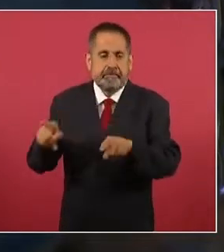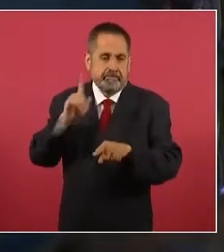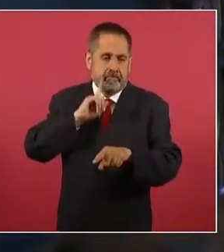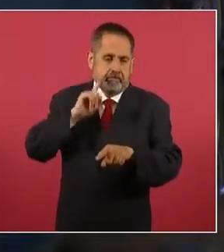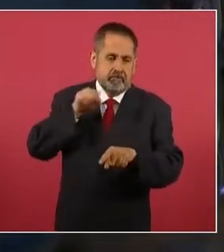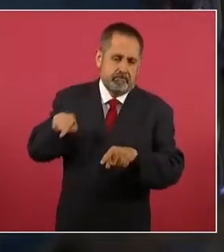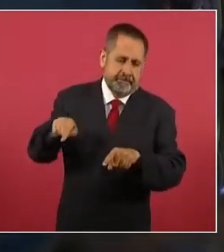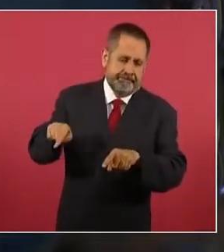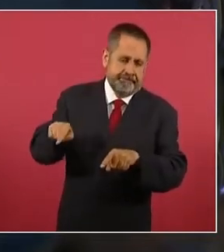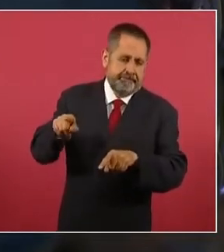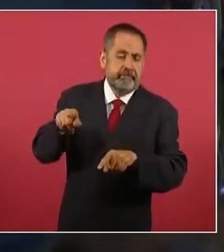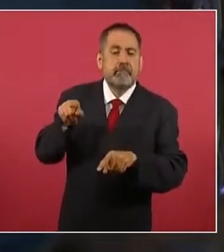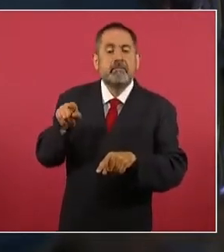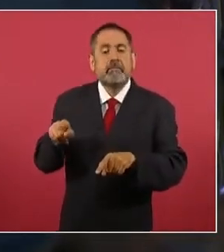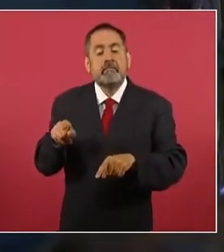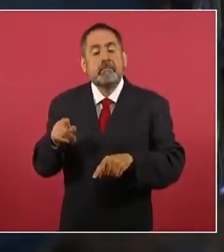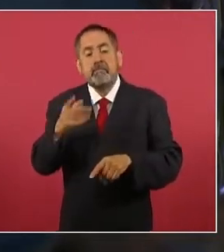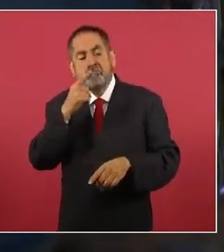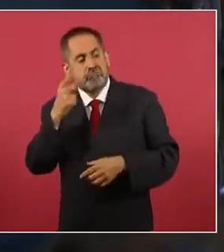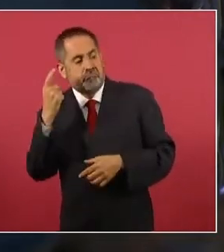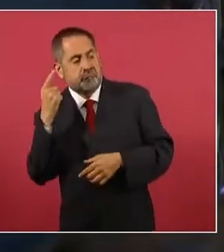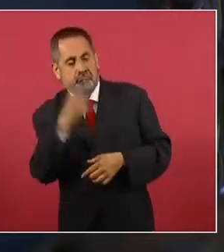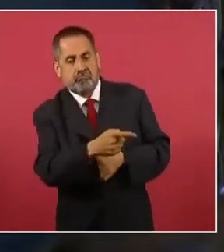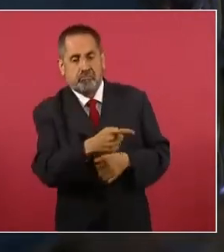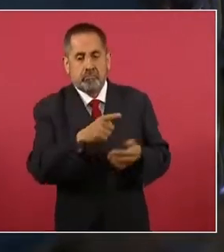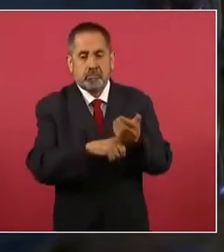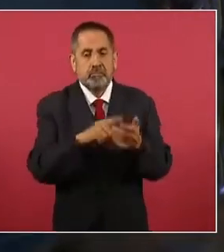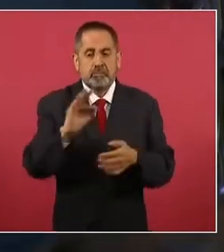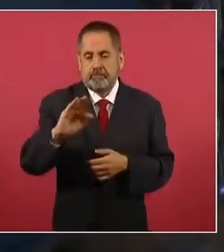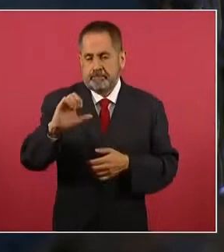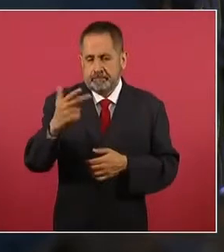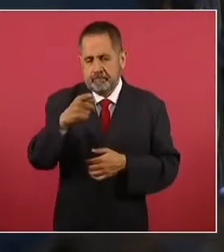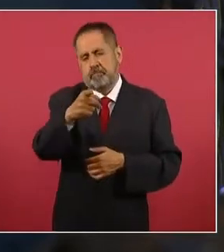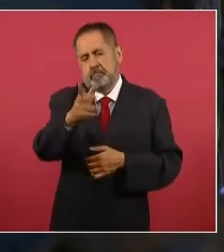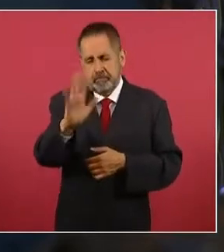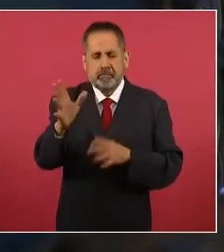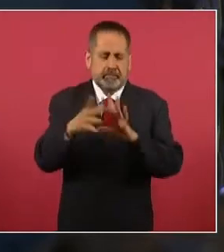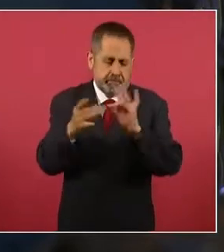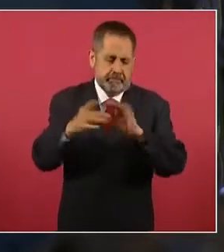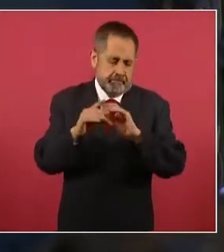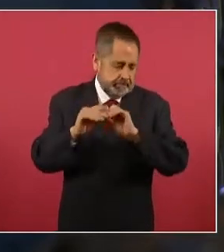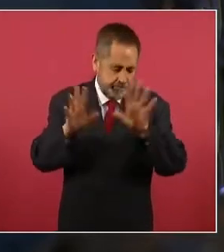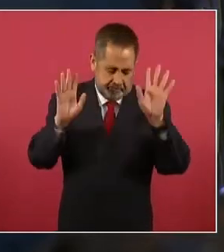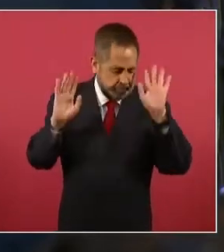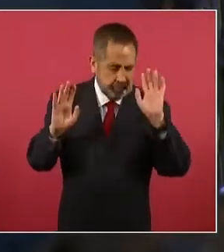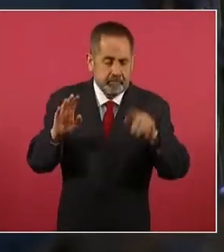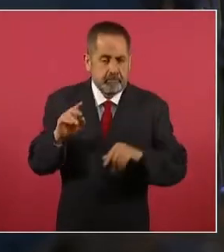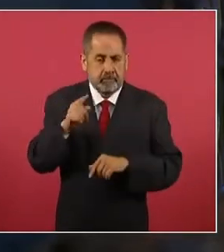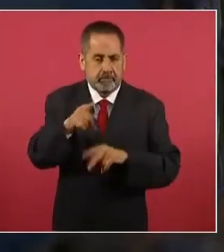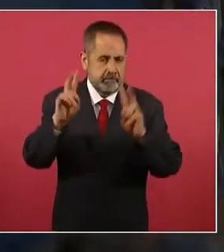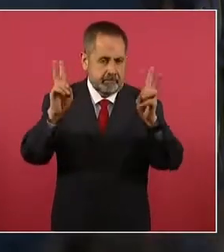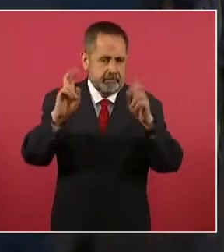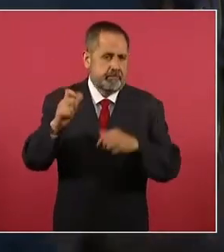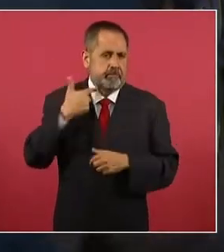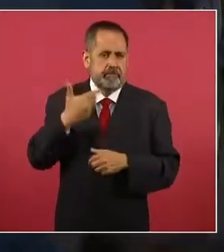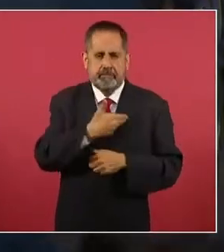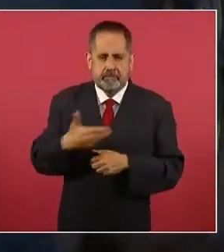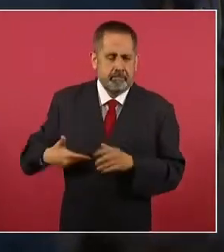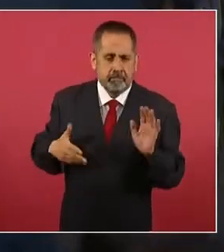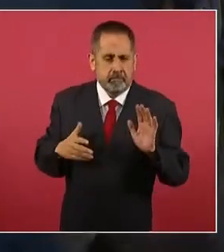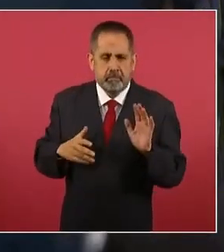quién es, directamente señalando a Calderón. Ya usted ha expresado incluso aquí sobre el tema de los expresidentes,